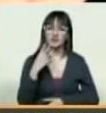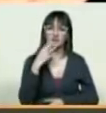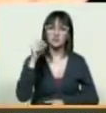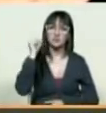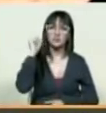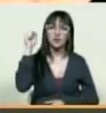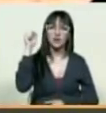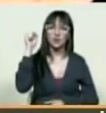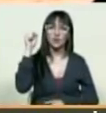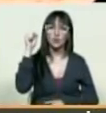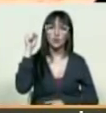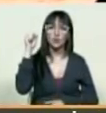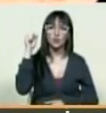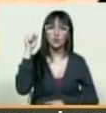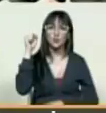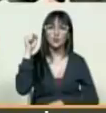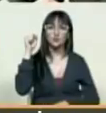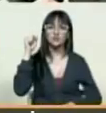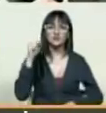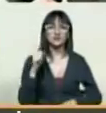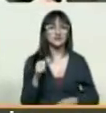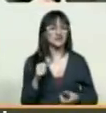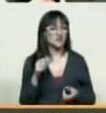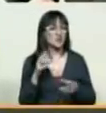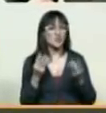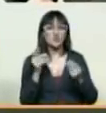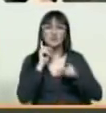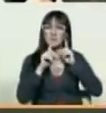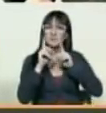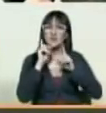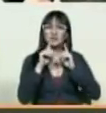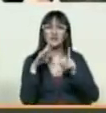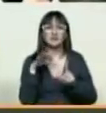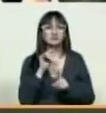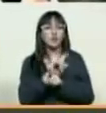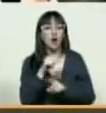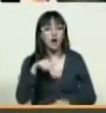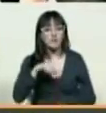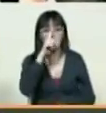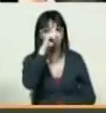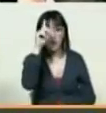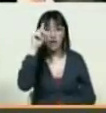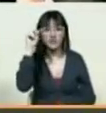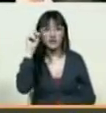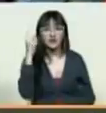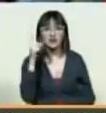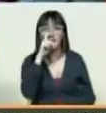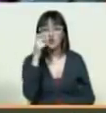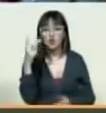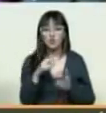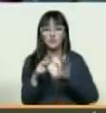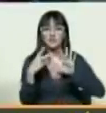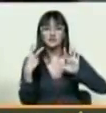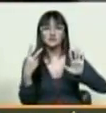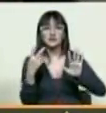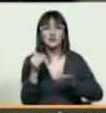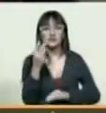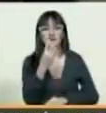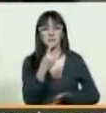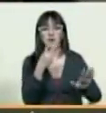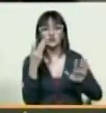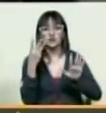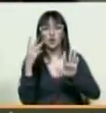Maduro, el desmontaje de tantas patrañas. Aquí en Madrid, solamente en el año 2017,